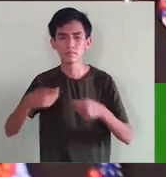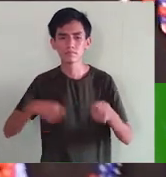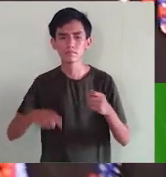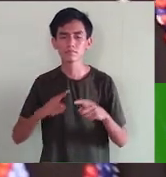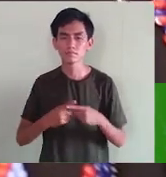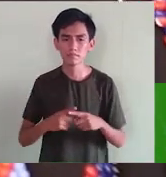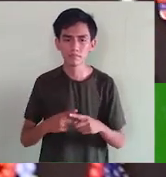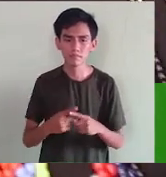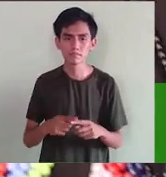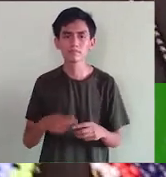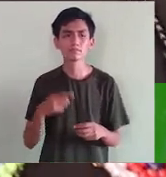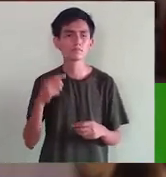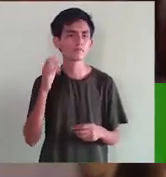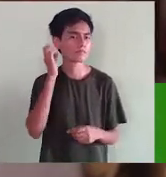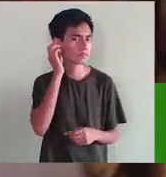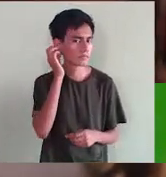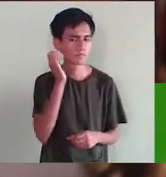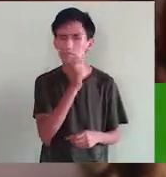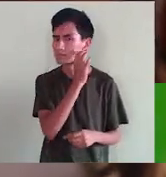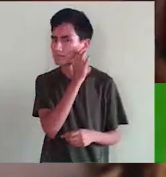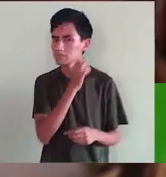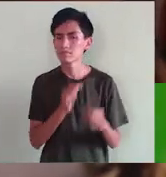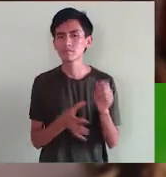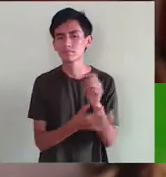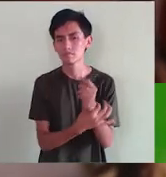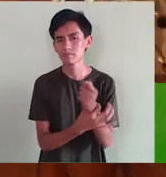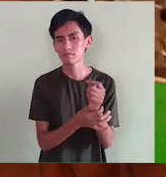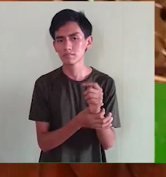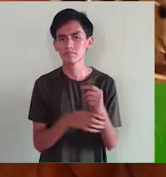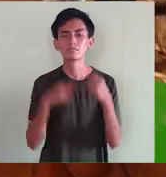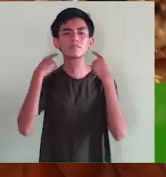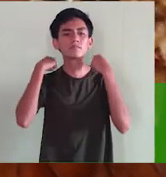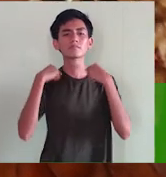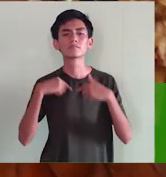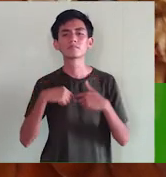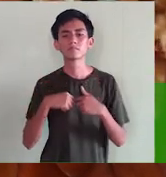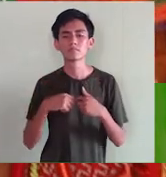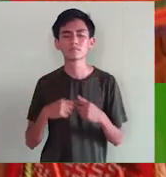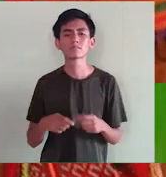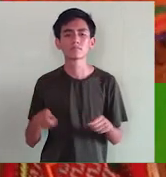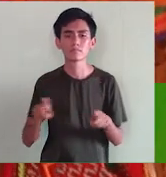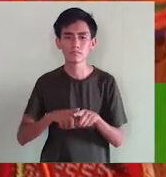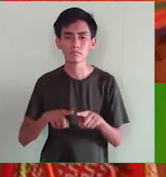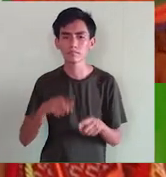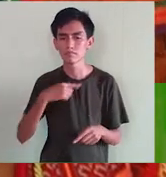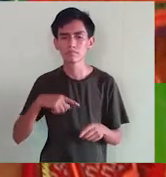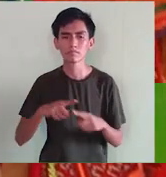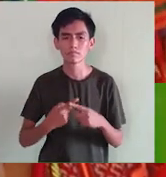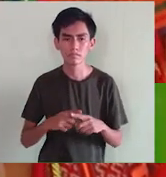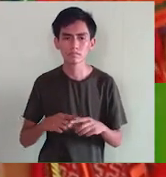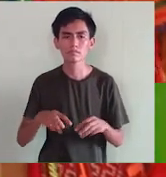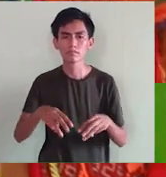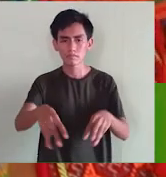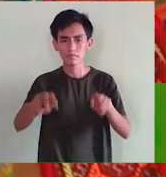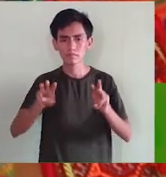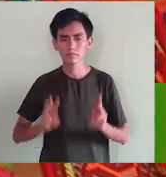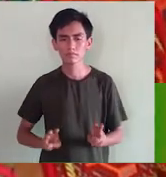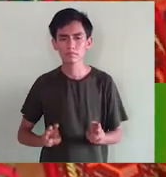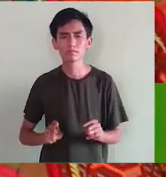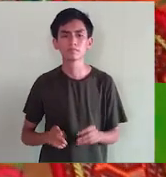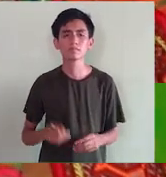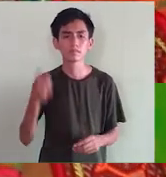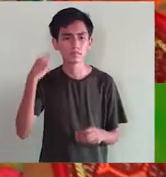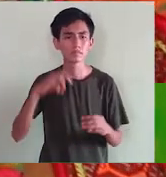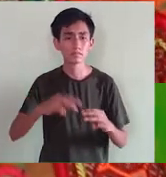collares, pulseras, arete, tenemos también lo que es pantallas, tenemos mantas bordadas, tapetes